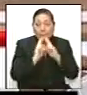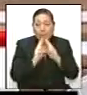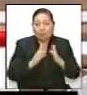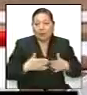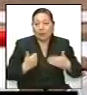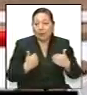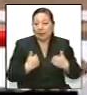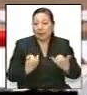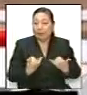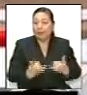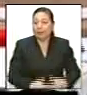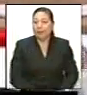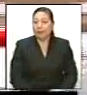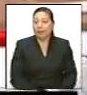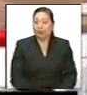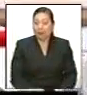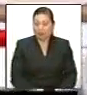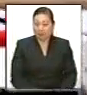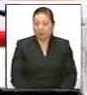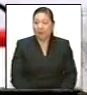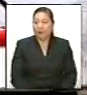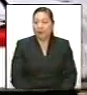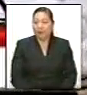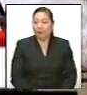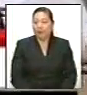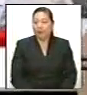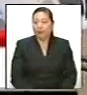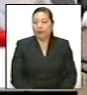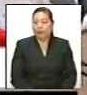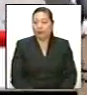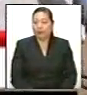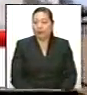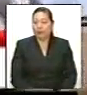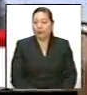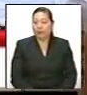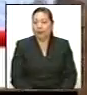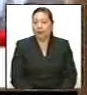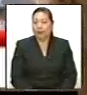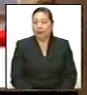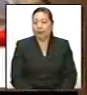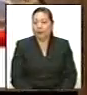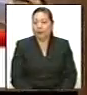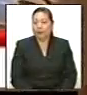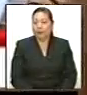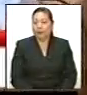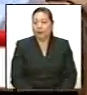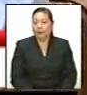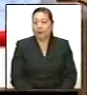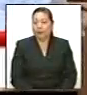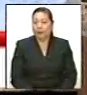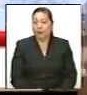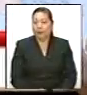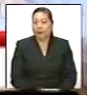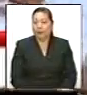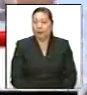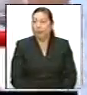pueda tener al respecto. Muchas gracias, congresista Armando Villanueva. Tiene el uso de la palabra el congresista César Villanueva.